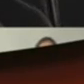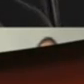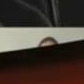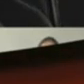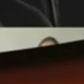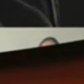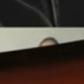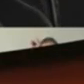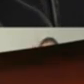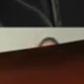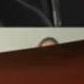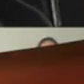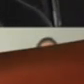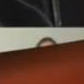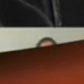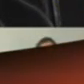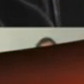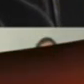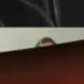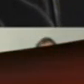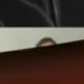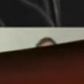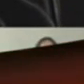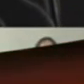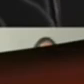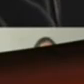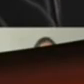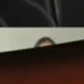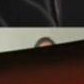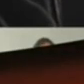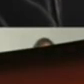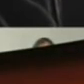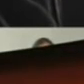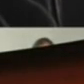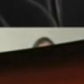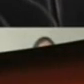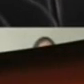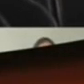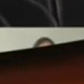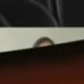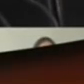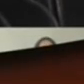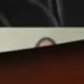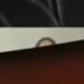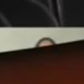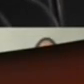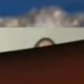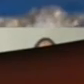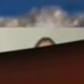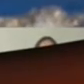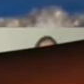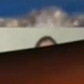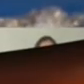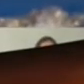permanente del 146% y un crecimiento del presupuesto salarial del Senado del